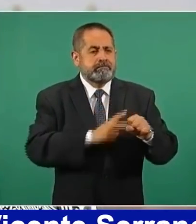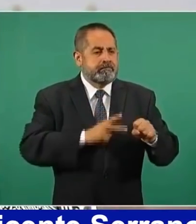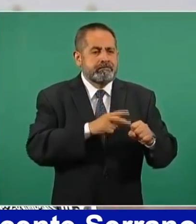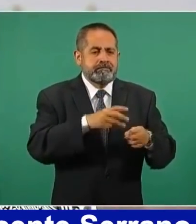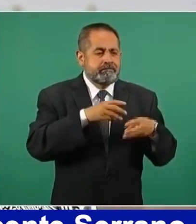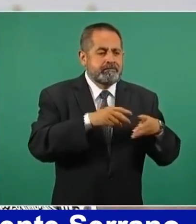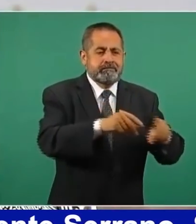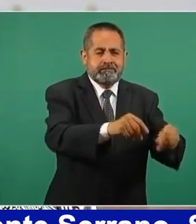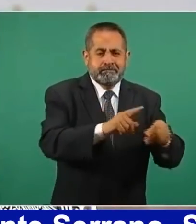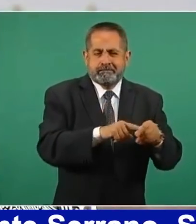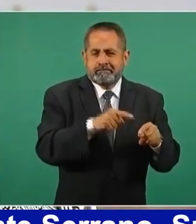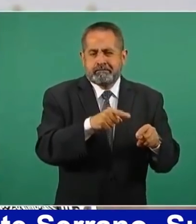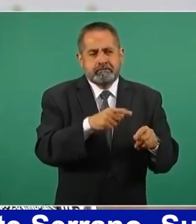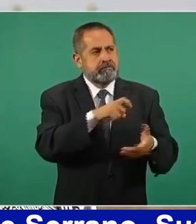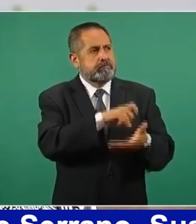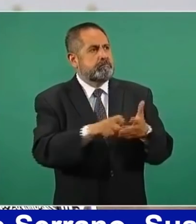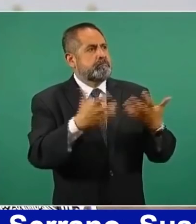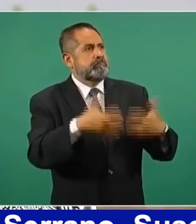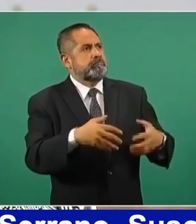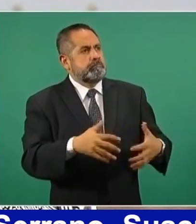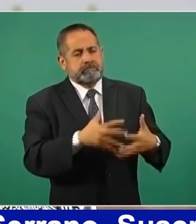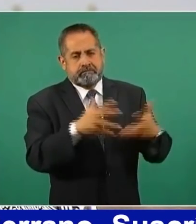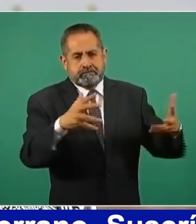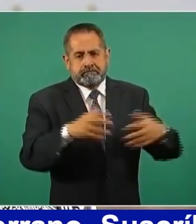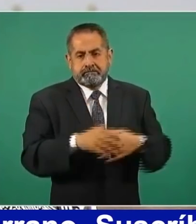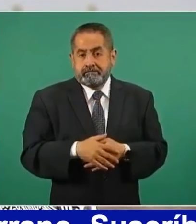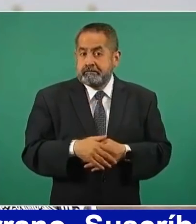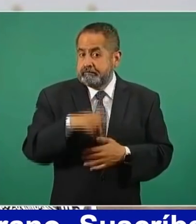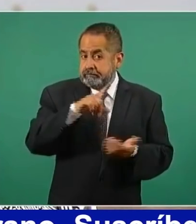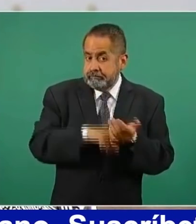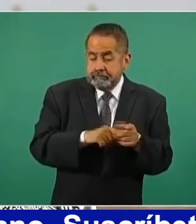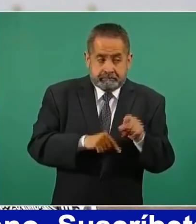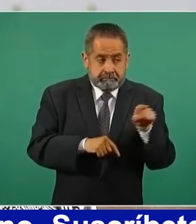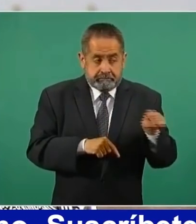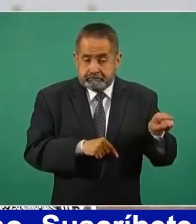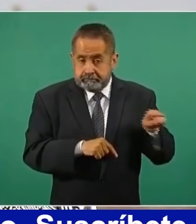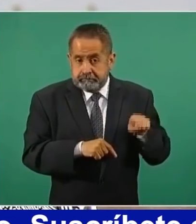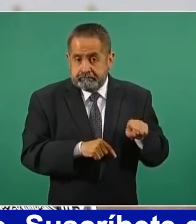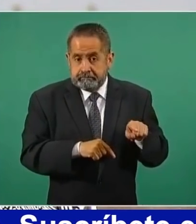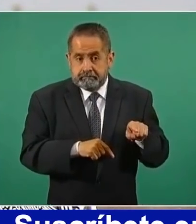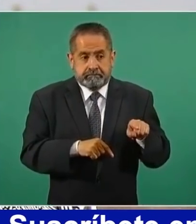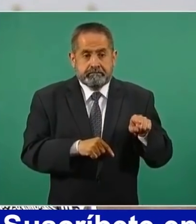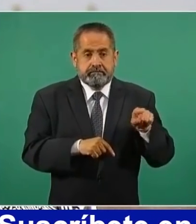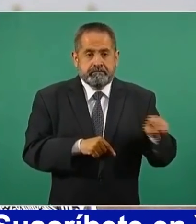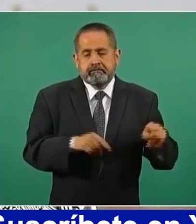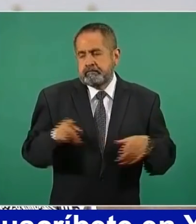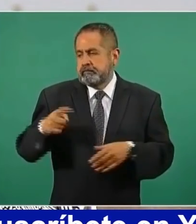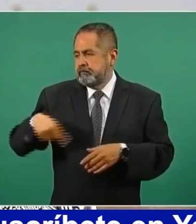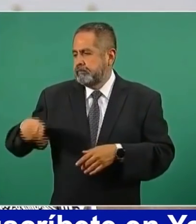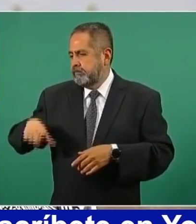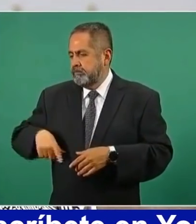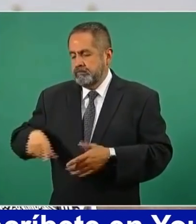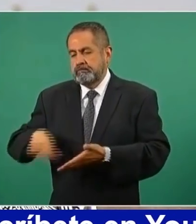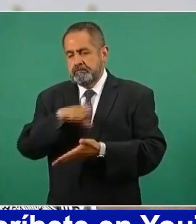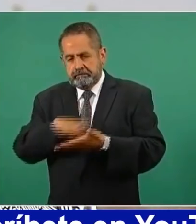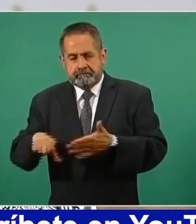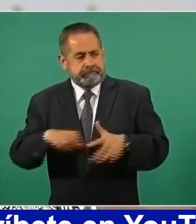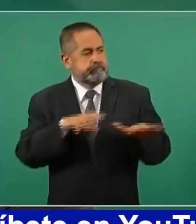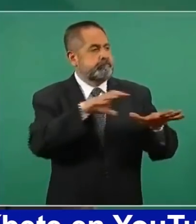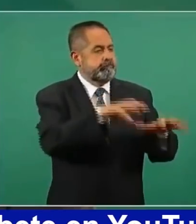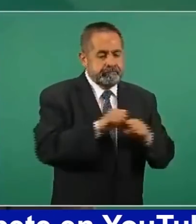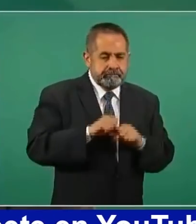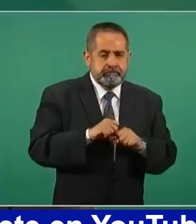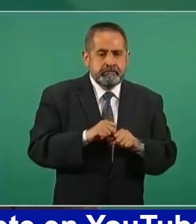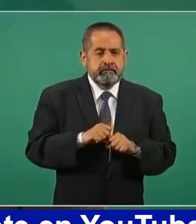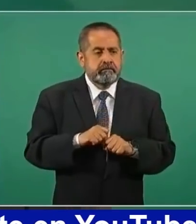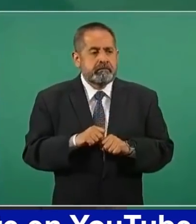sí. Y en esas plantas o en esa compra se